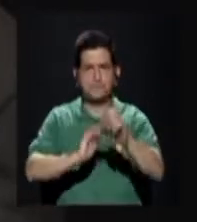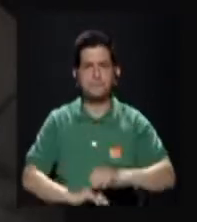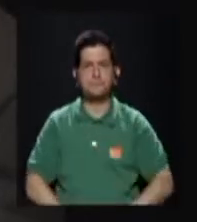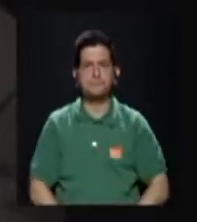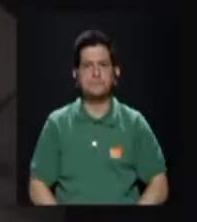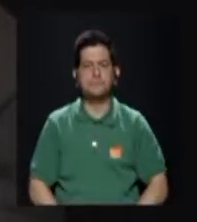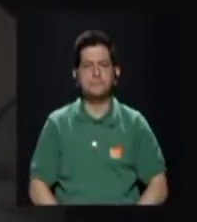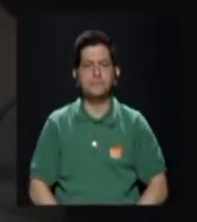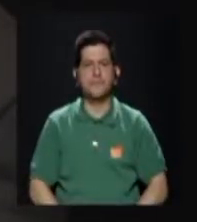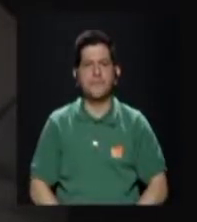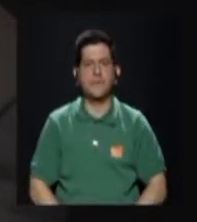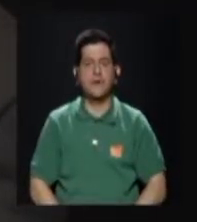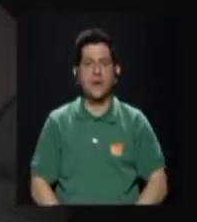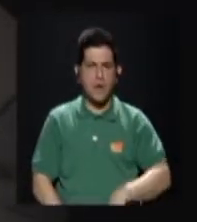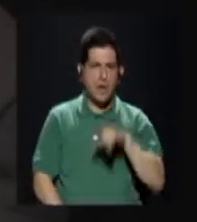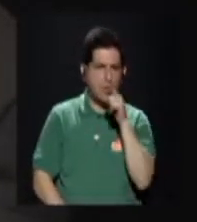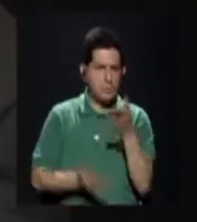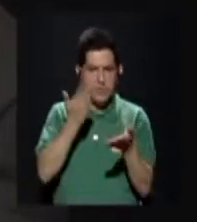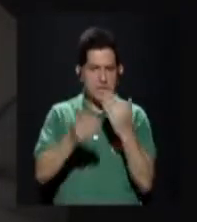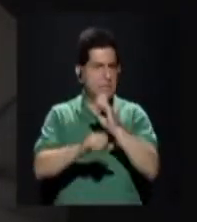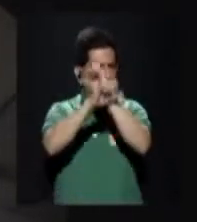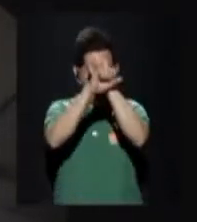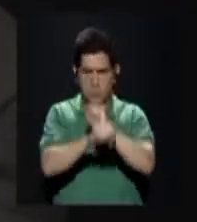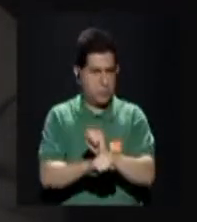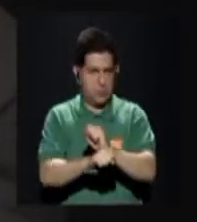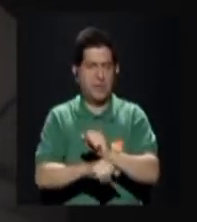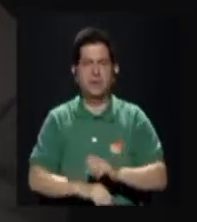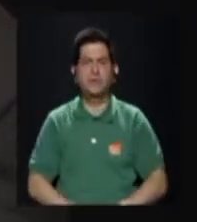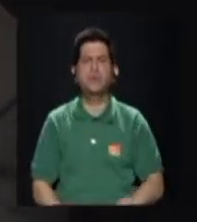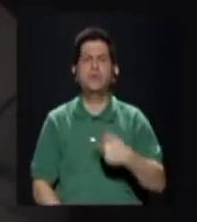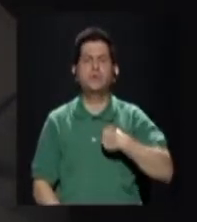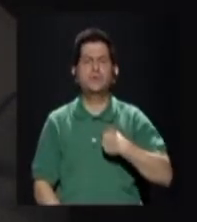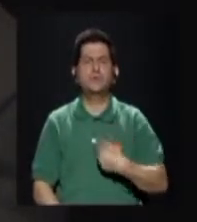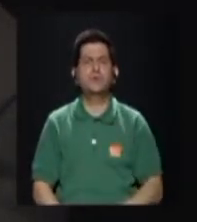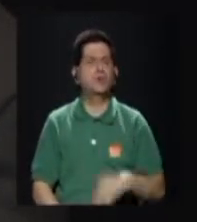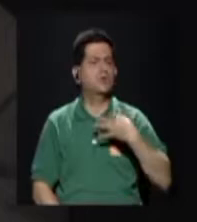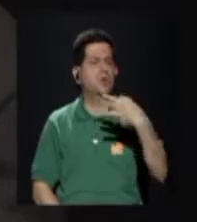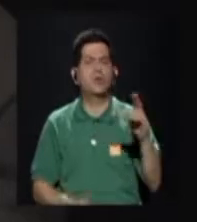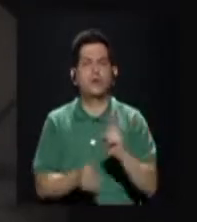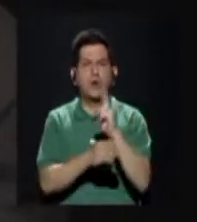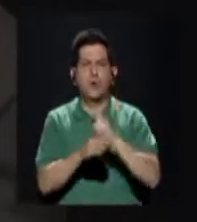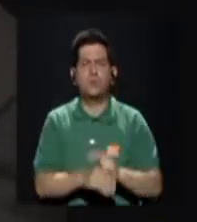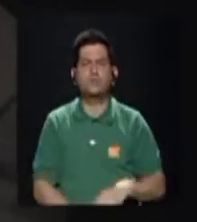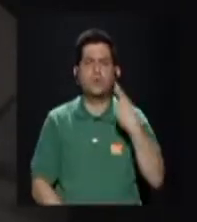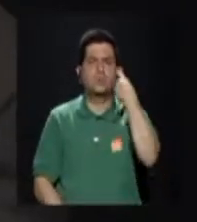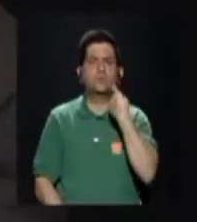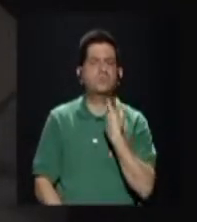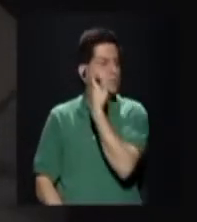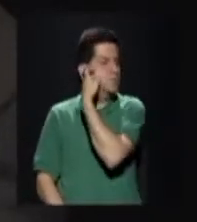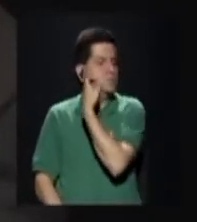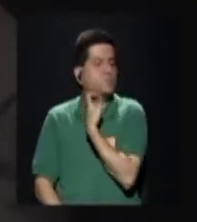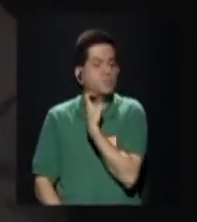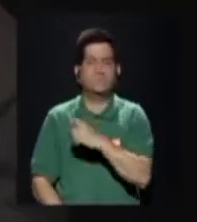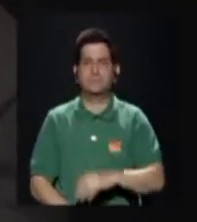la misma, usted que tal vez no está acostumbrado a eso. Yo todos los días uso navajillas.